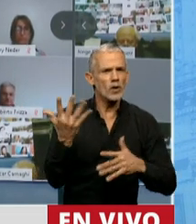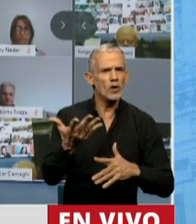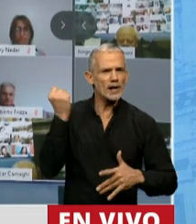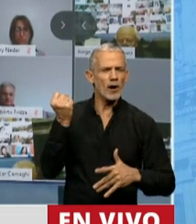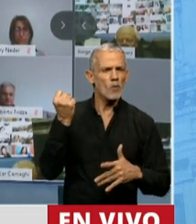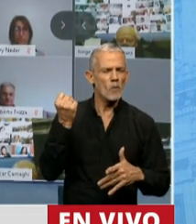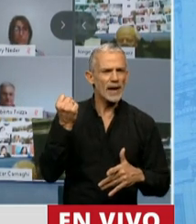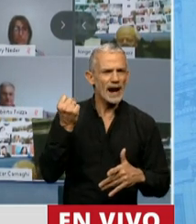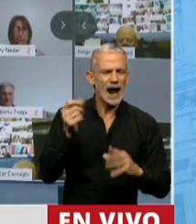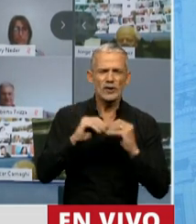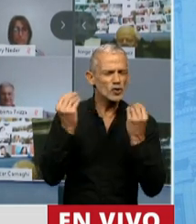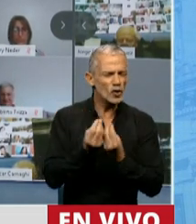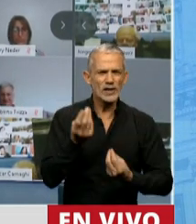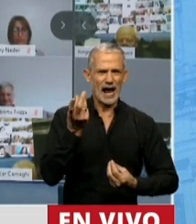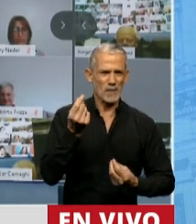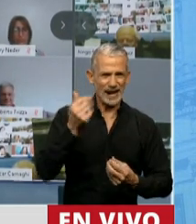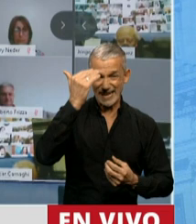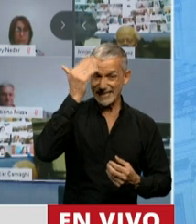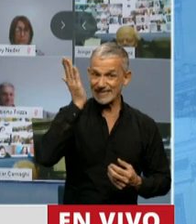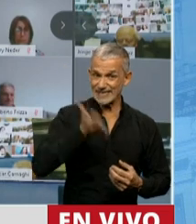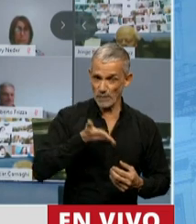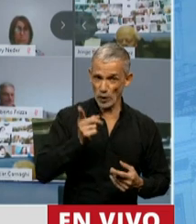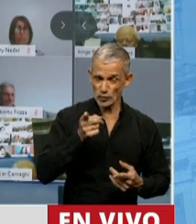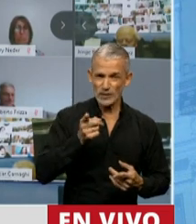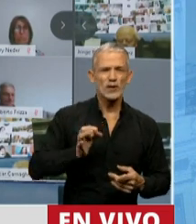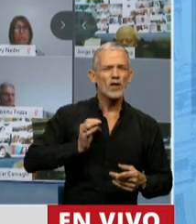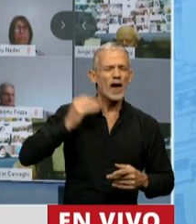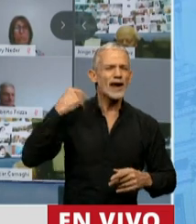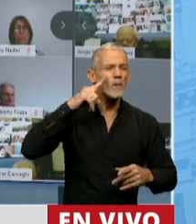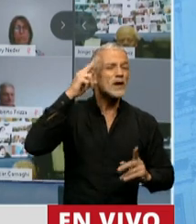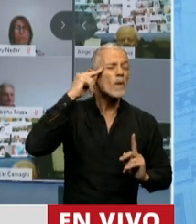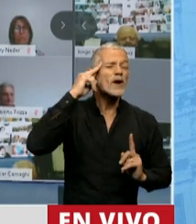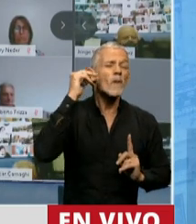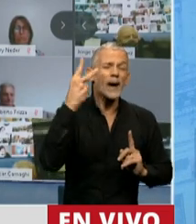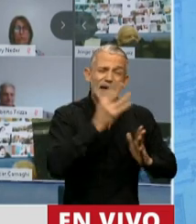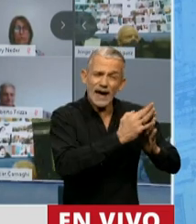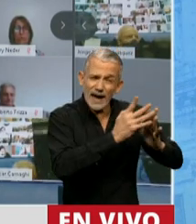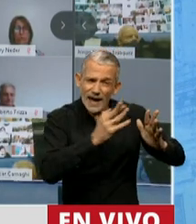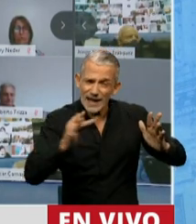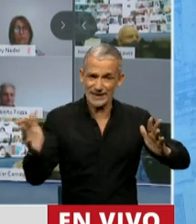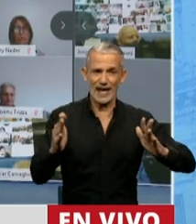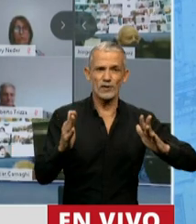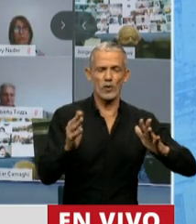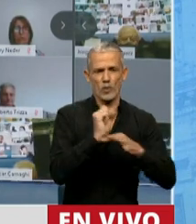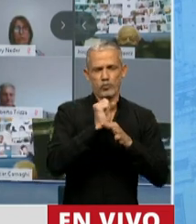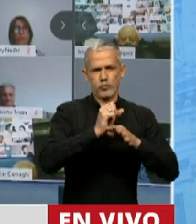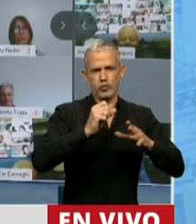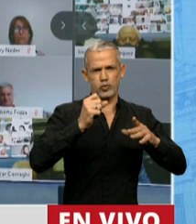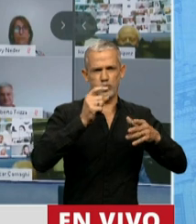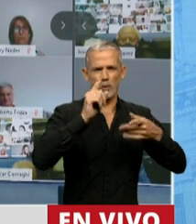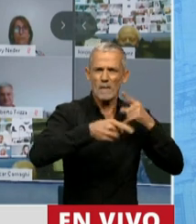recuperar la totalidad del 15% que desde el año 92 Aquel famoso pacto